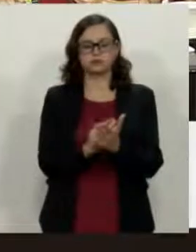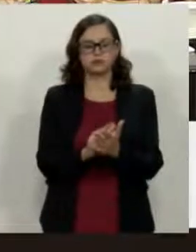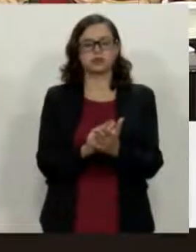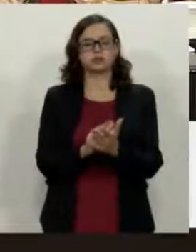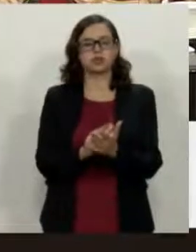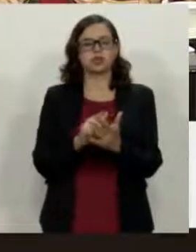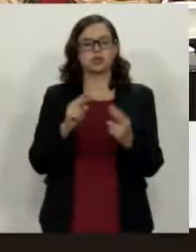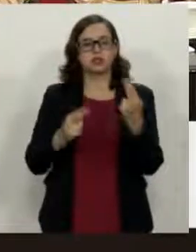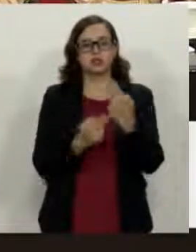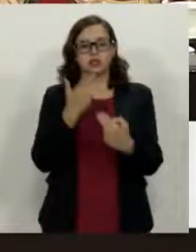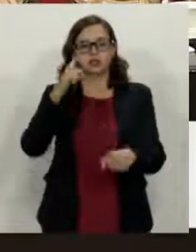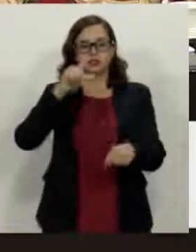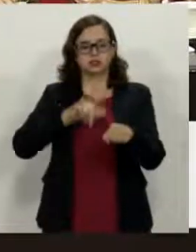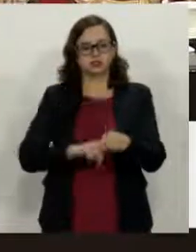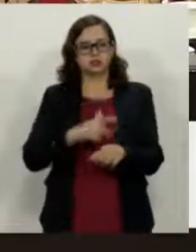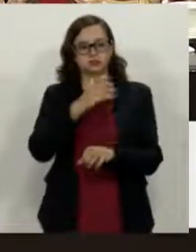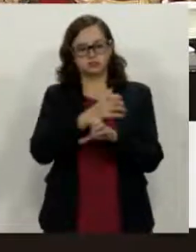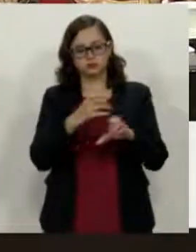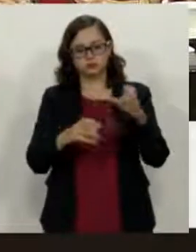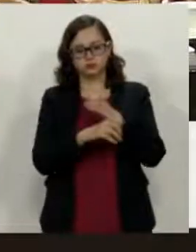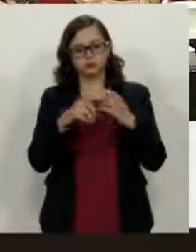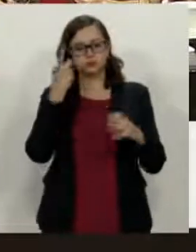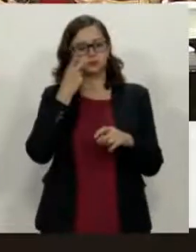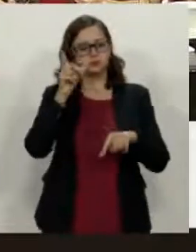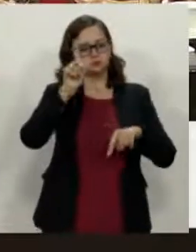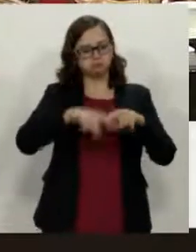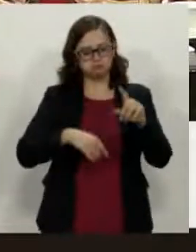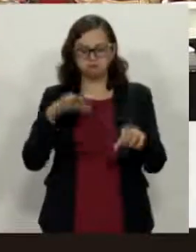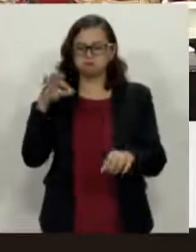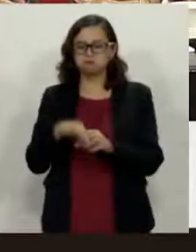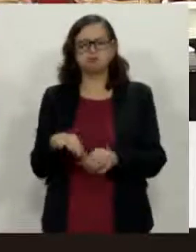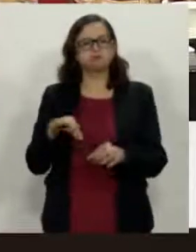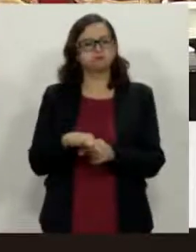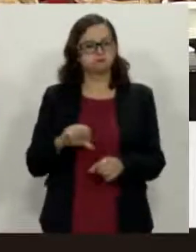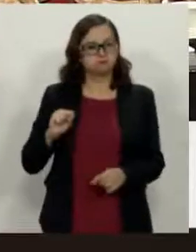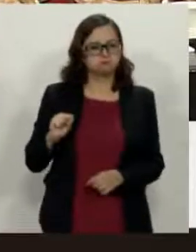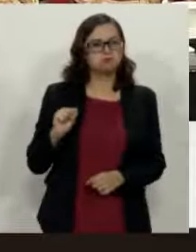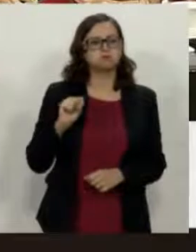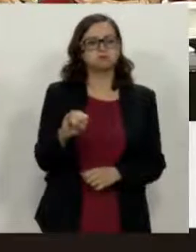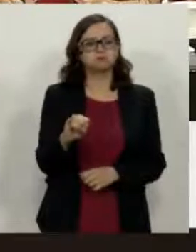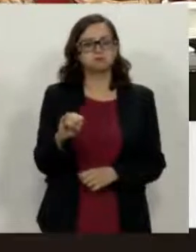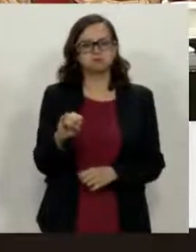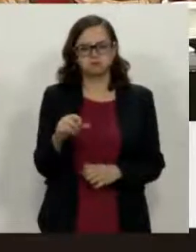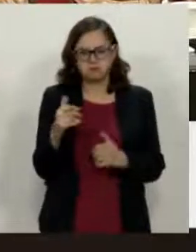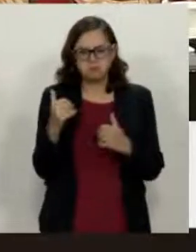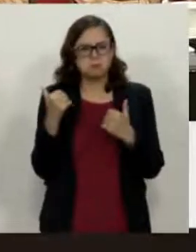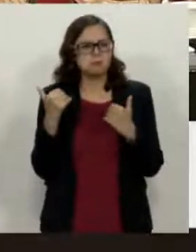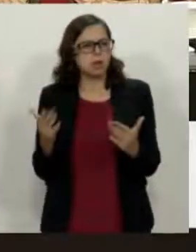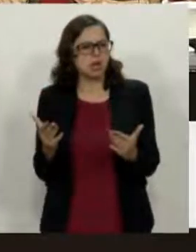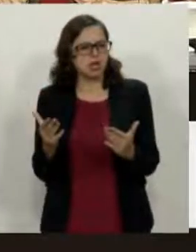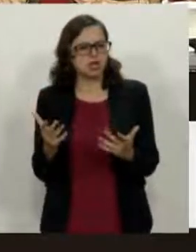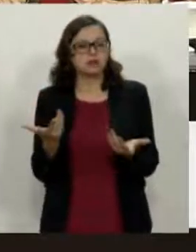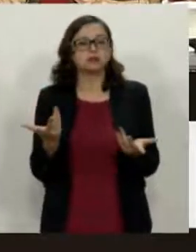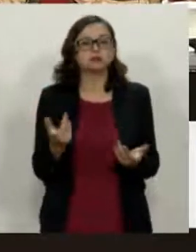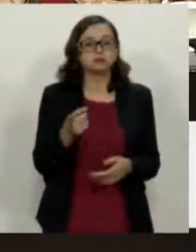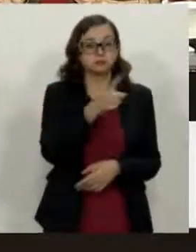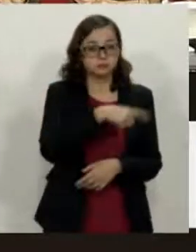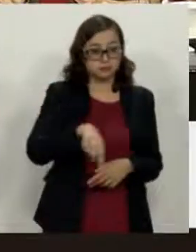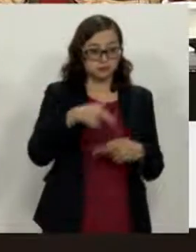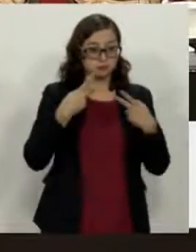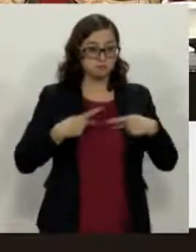Extinción de Dominio para que nadie, absolutamente nadie, pueda sustraerse de la mano de la